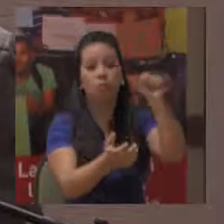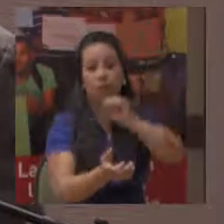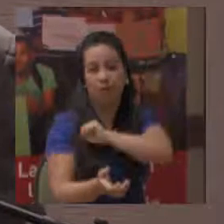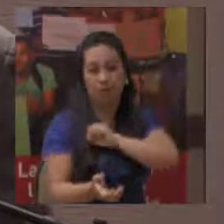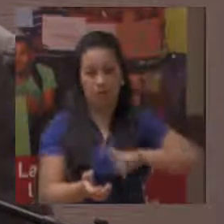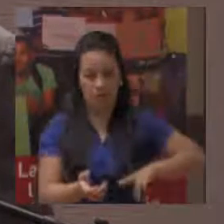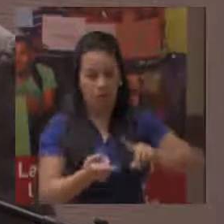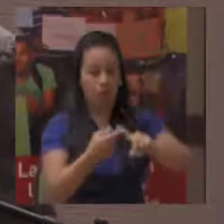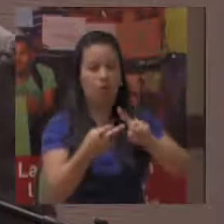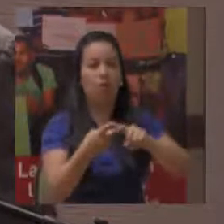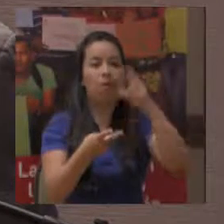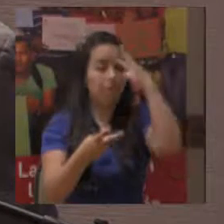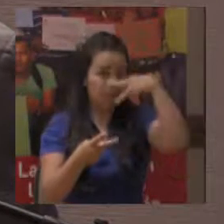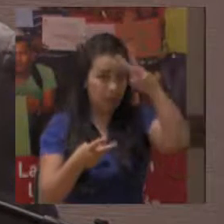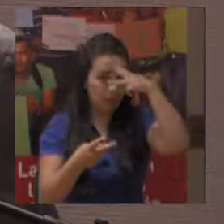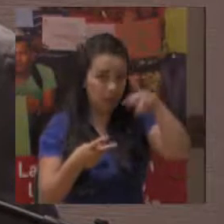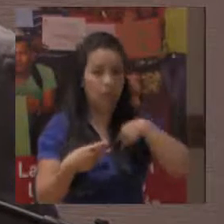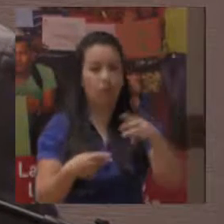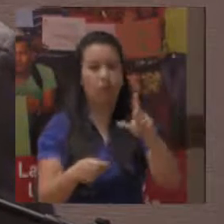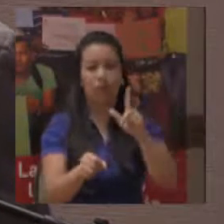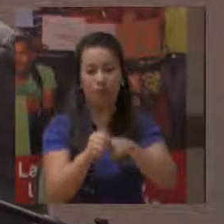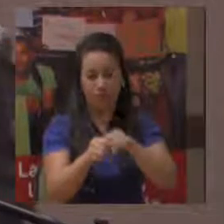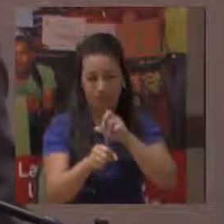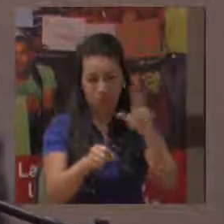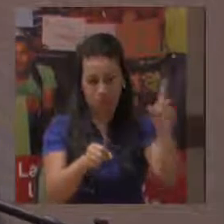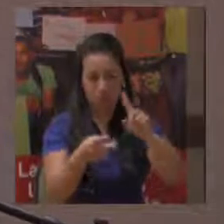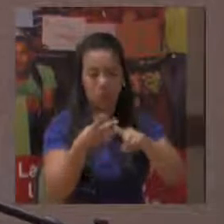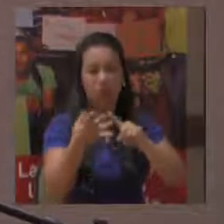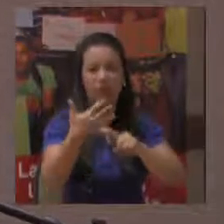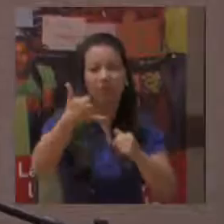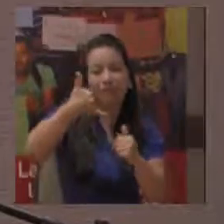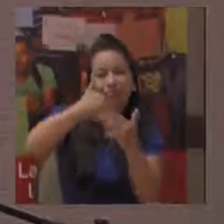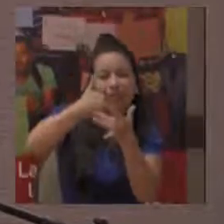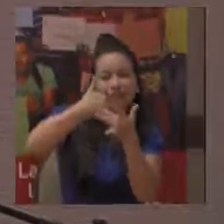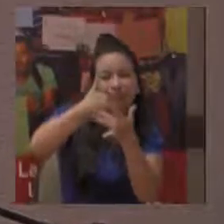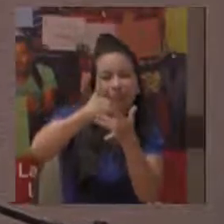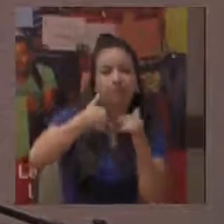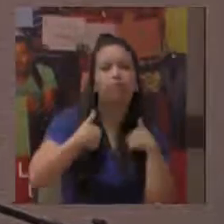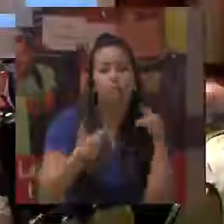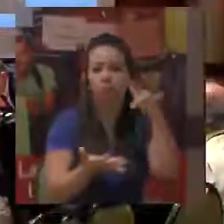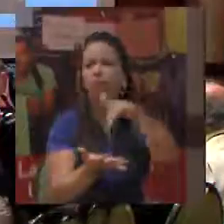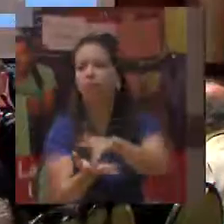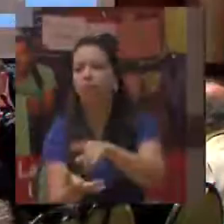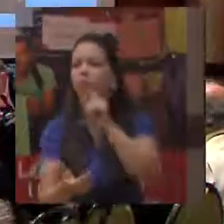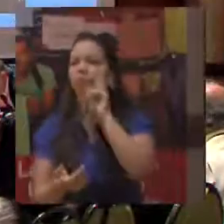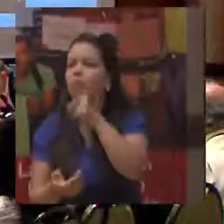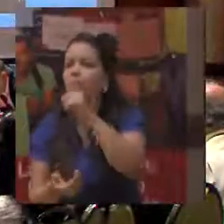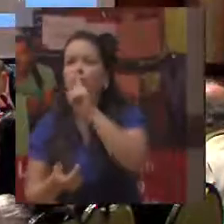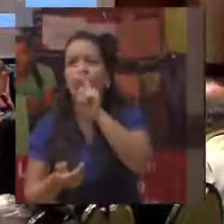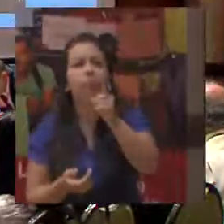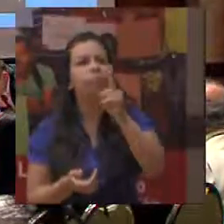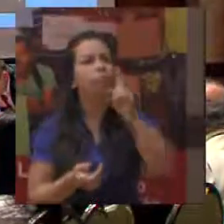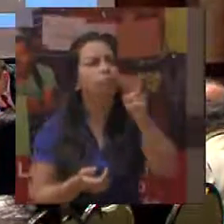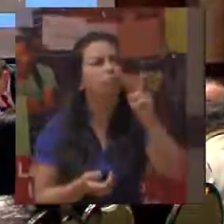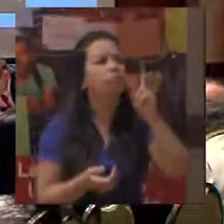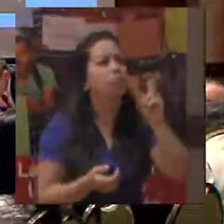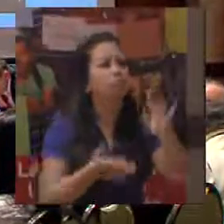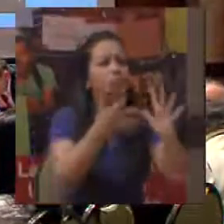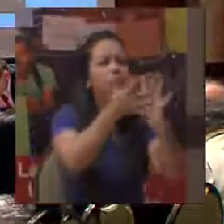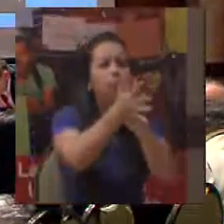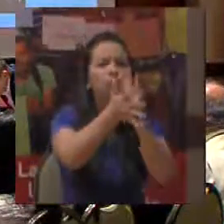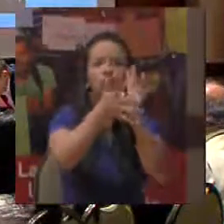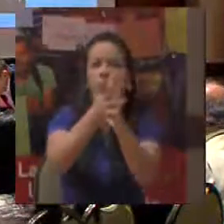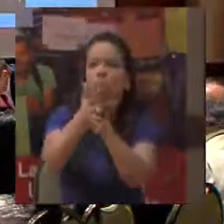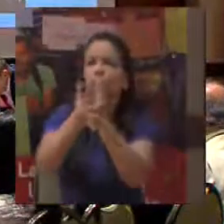estar en México, en Corea del Sur, en el Triángulo del Norte de Centroamérica, aprendiendo de los procesos de reintegración y resocialización que tienen